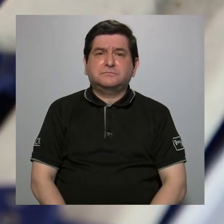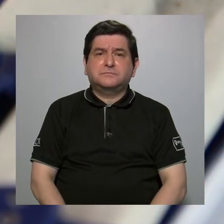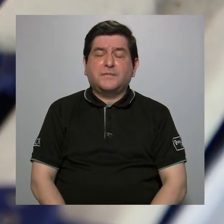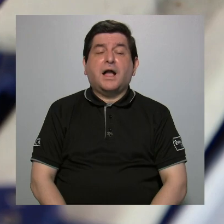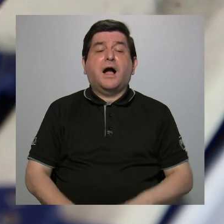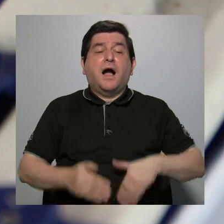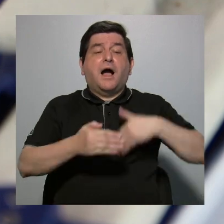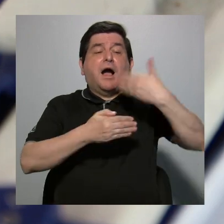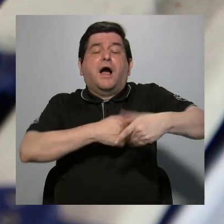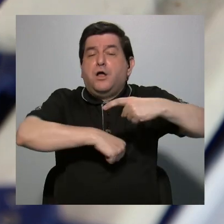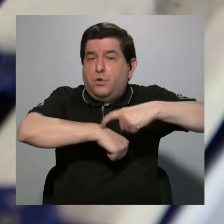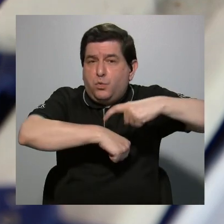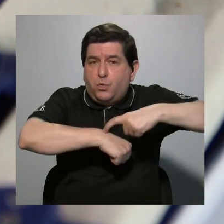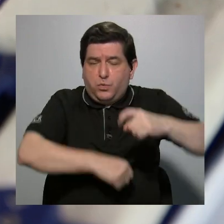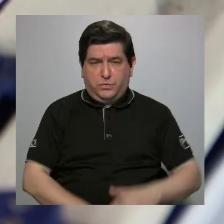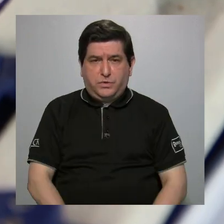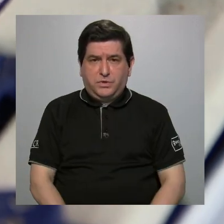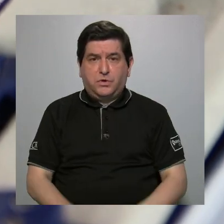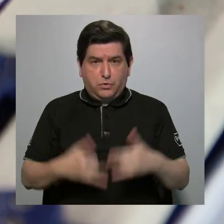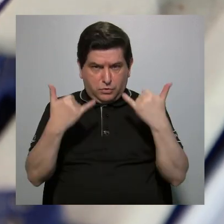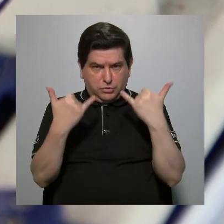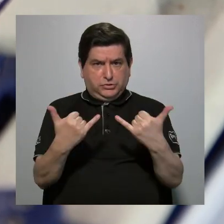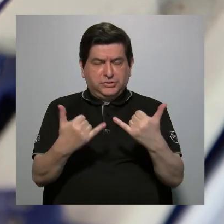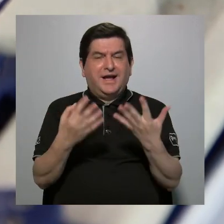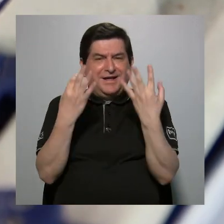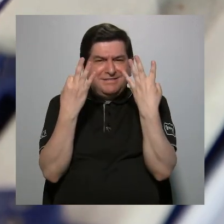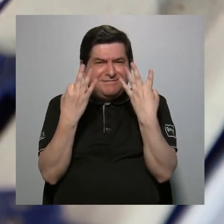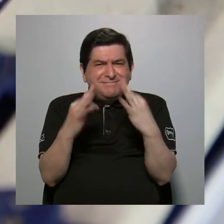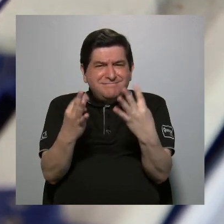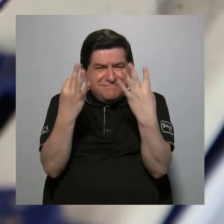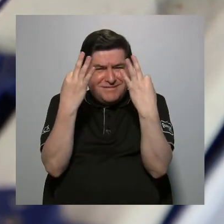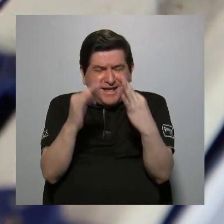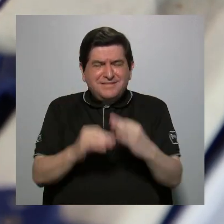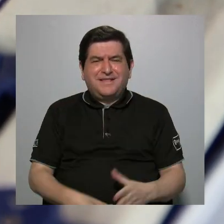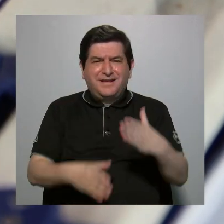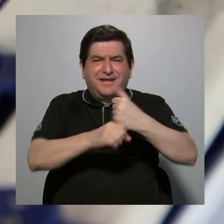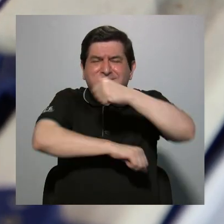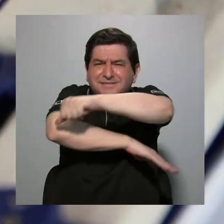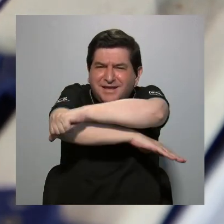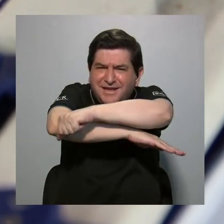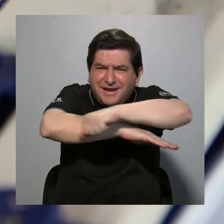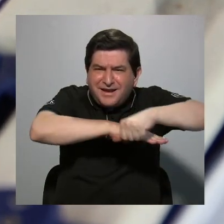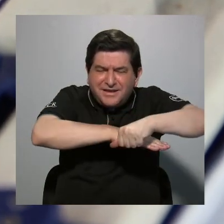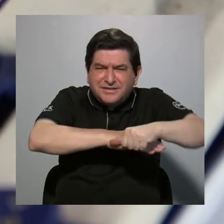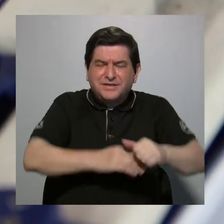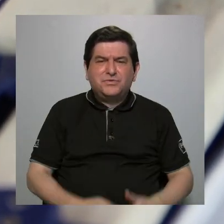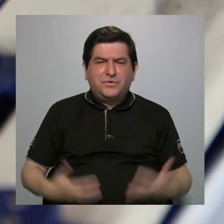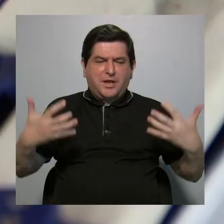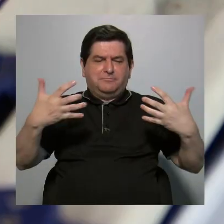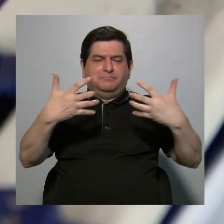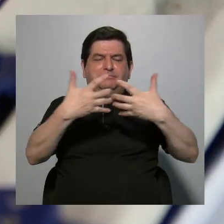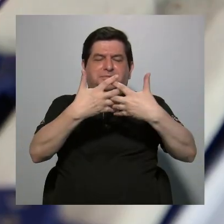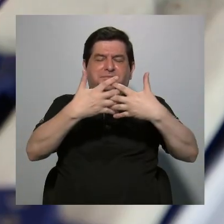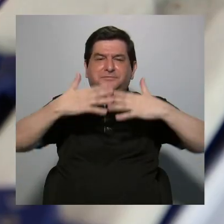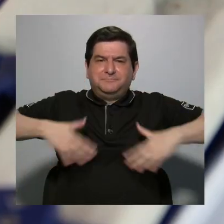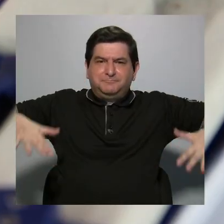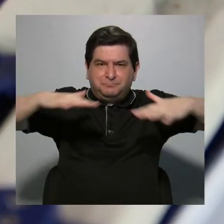para, con el tiempo, poder por lo menos tratar de hacer una arquitectura apropiada al medio.